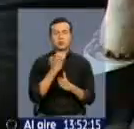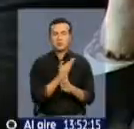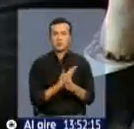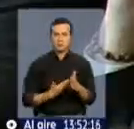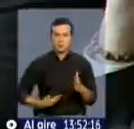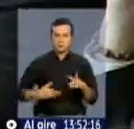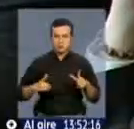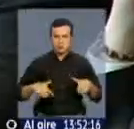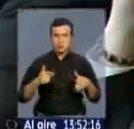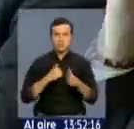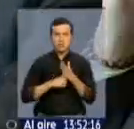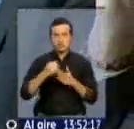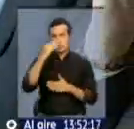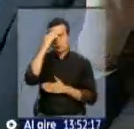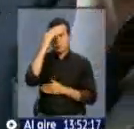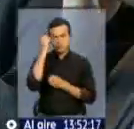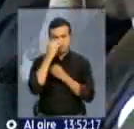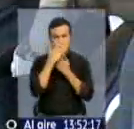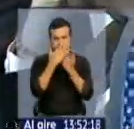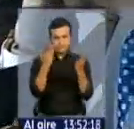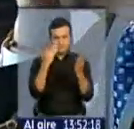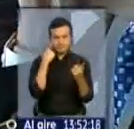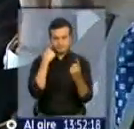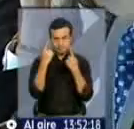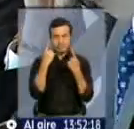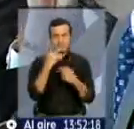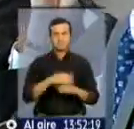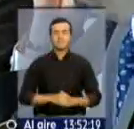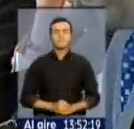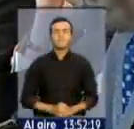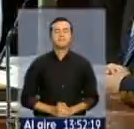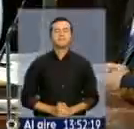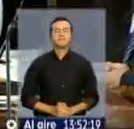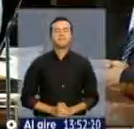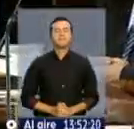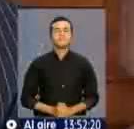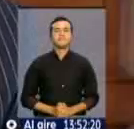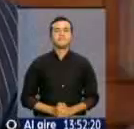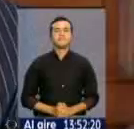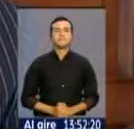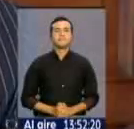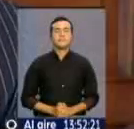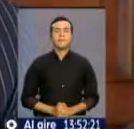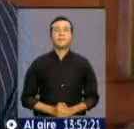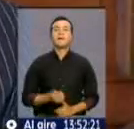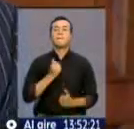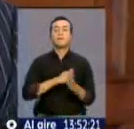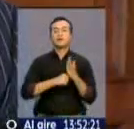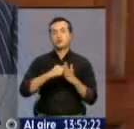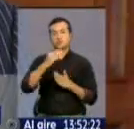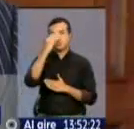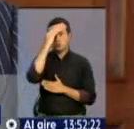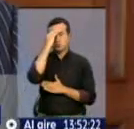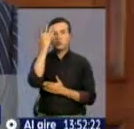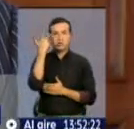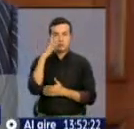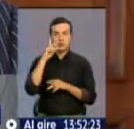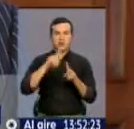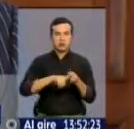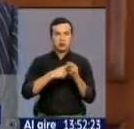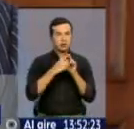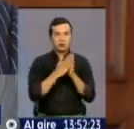Moreno, y el ministro de Educación se pronunciaron al respecto. Escuchamos. El señor ministro de Educación ya ha